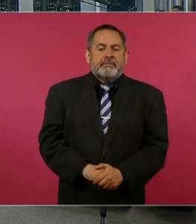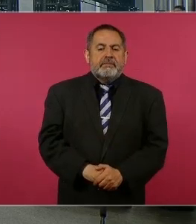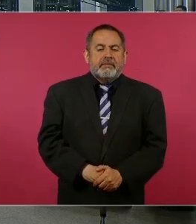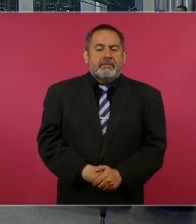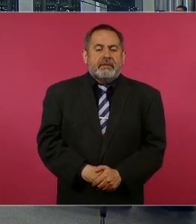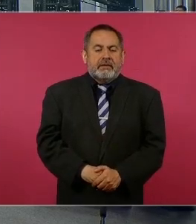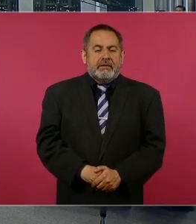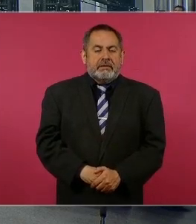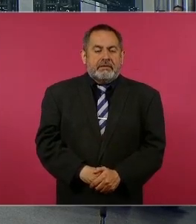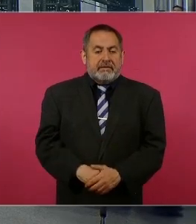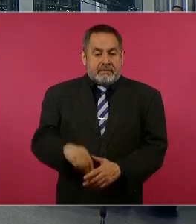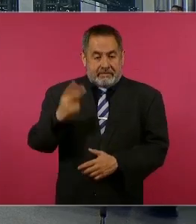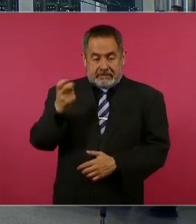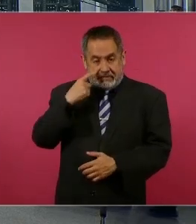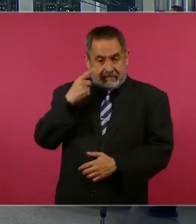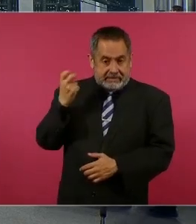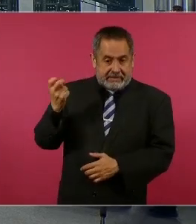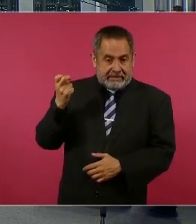Esto